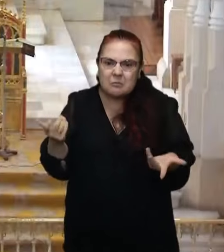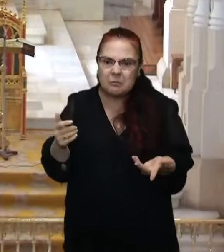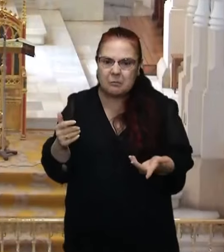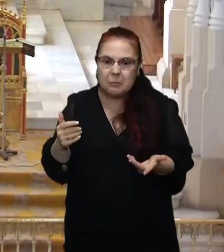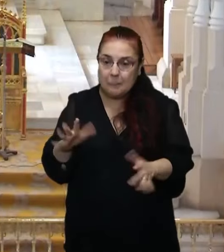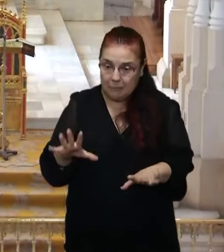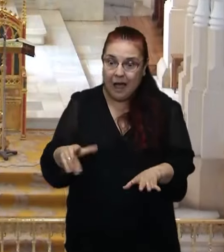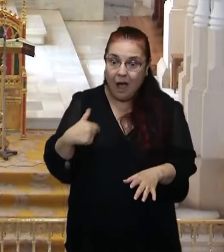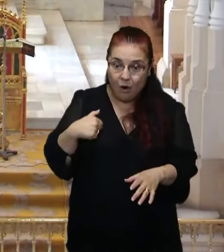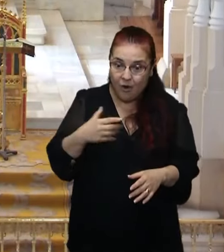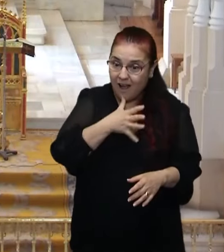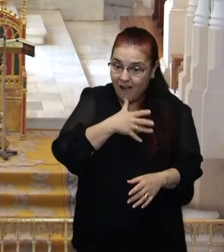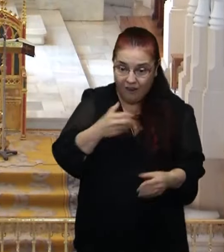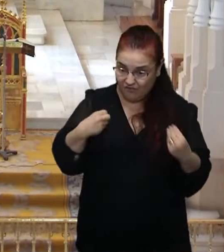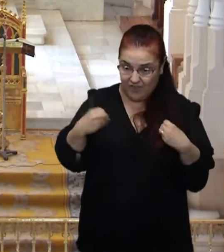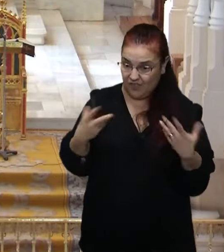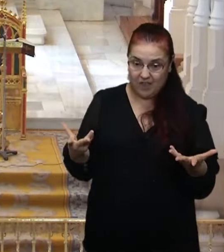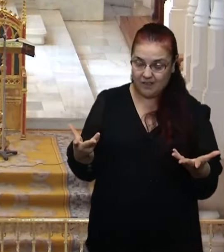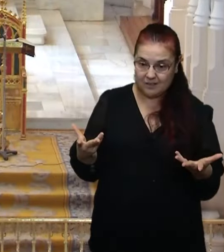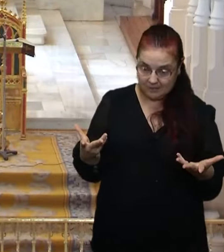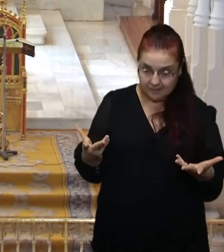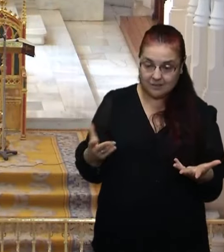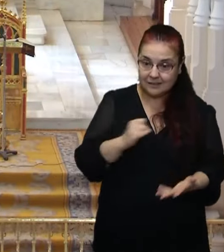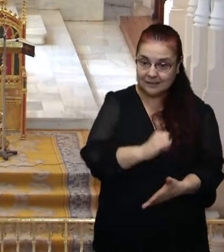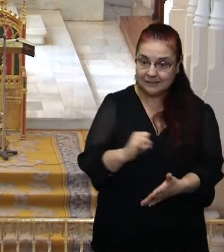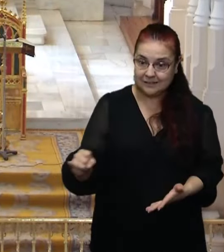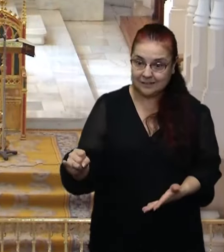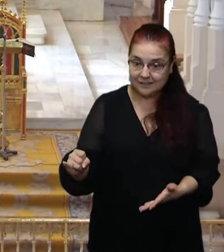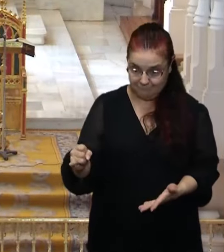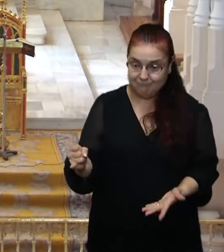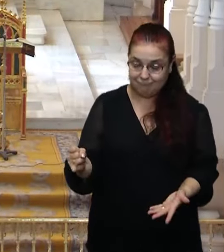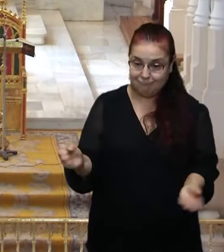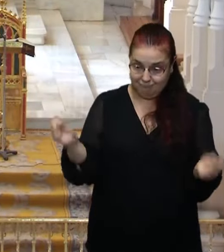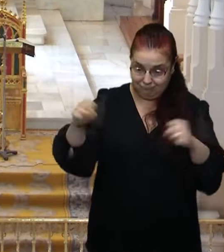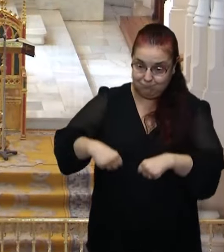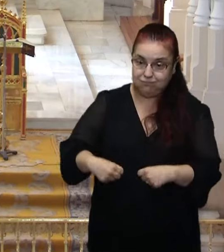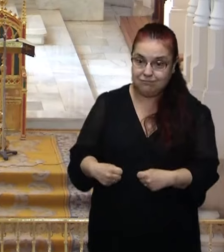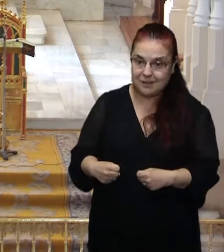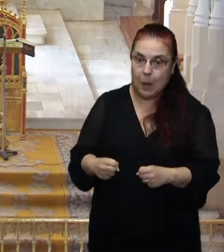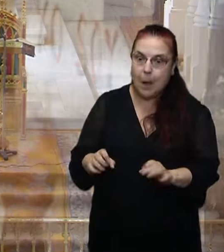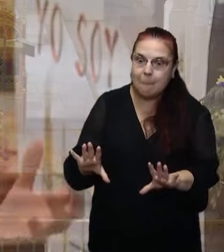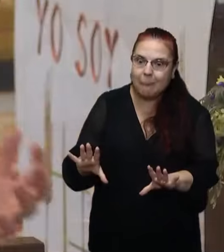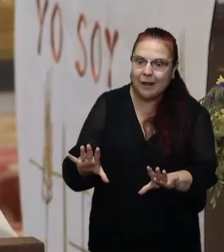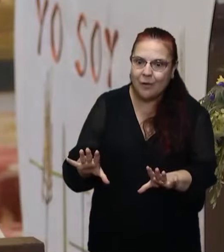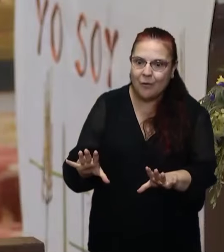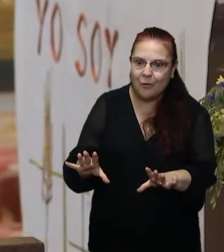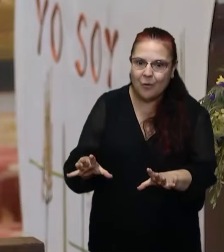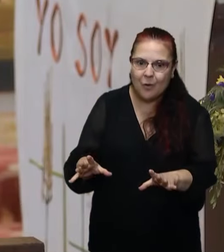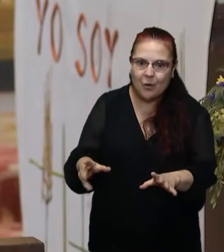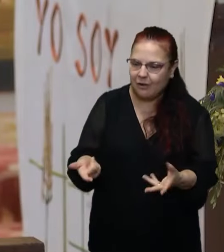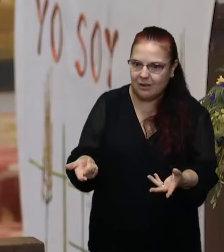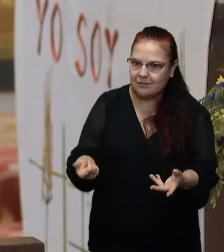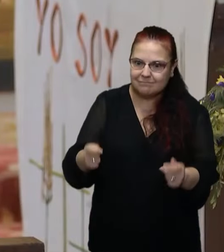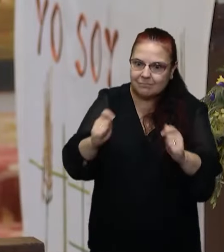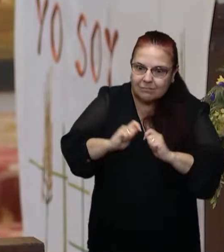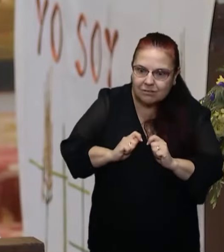ahora tenemos todos los que estamos aquí, la tenemos ciertamente, pero no nos la estamos dando a